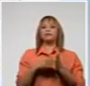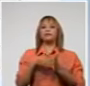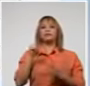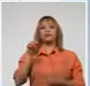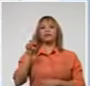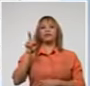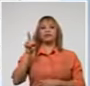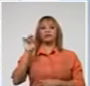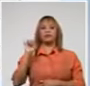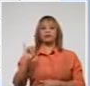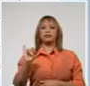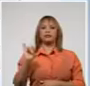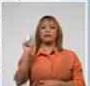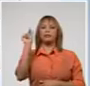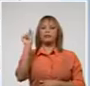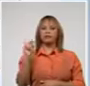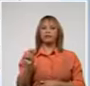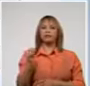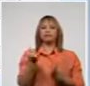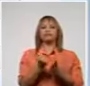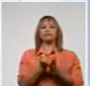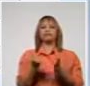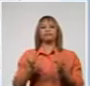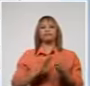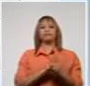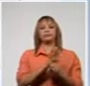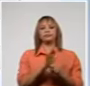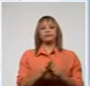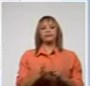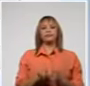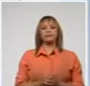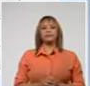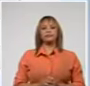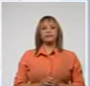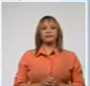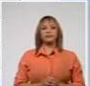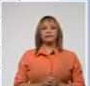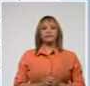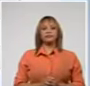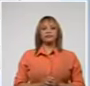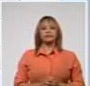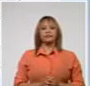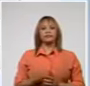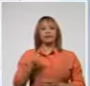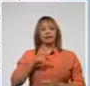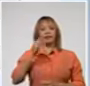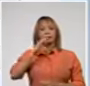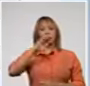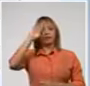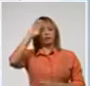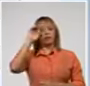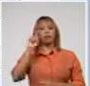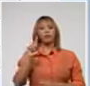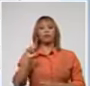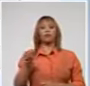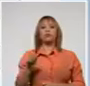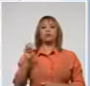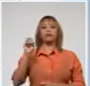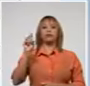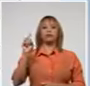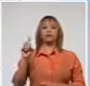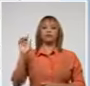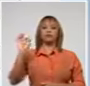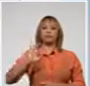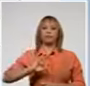4.126 personas diagnosticadas con la enfermedad en nuestro país. Es el 1,01%.